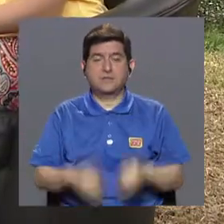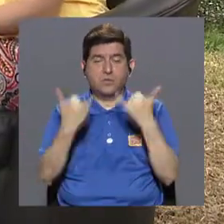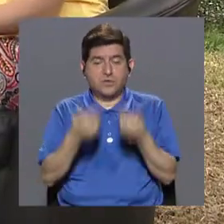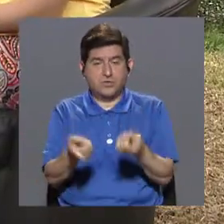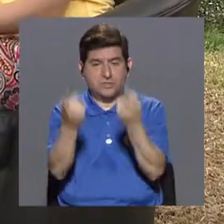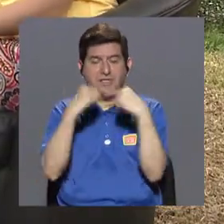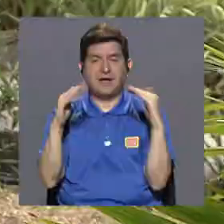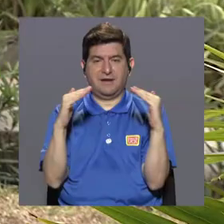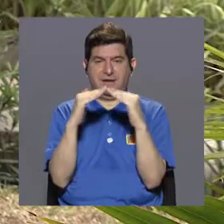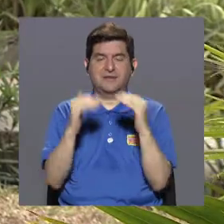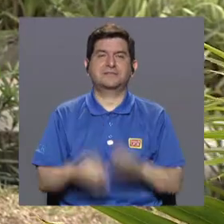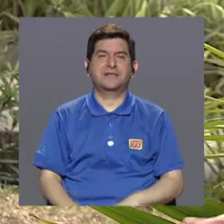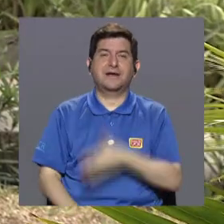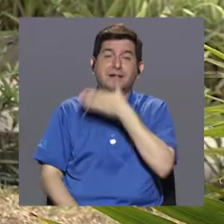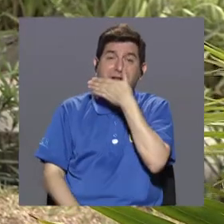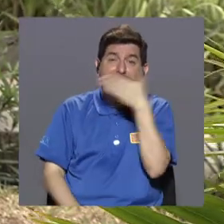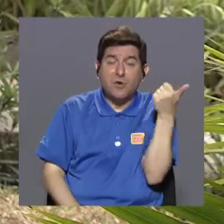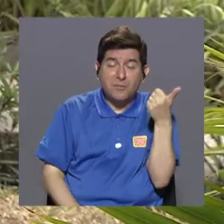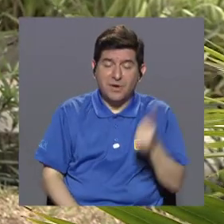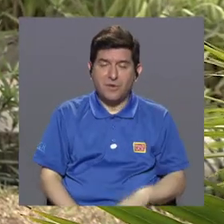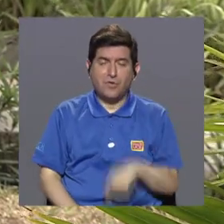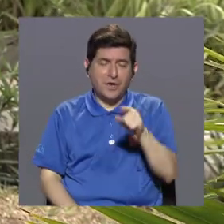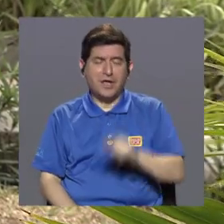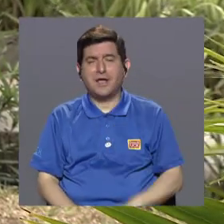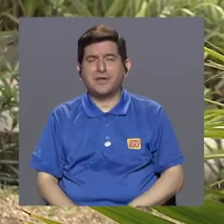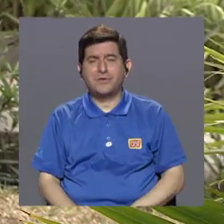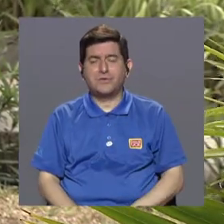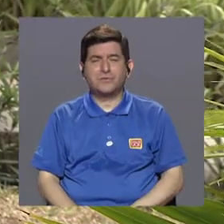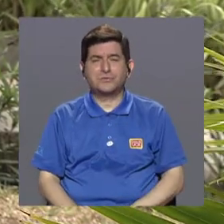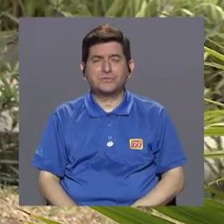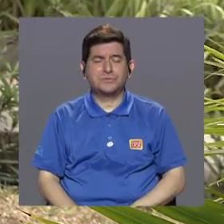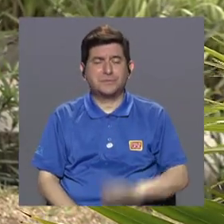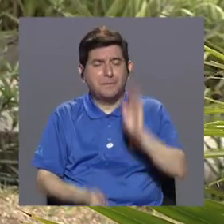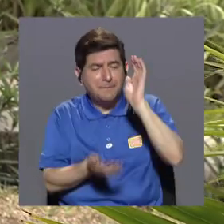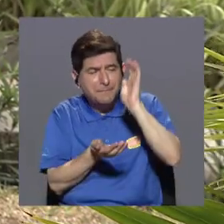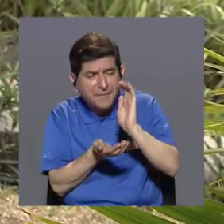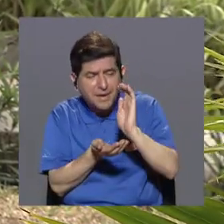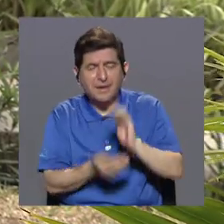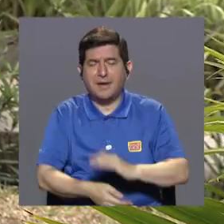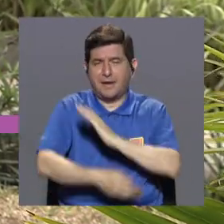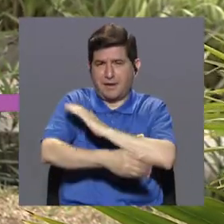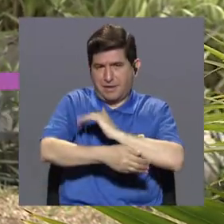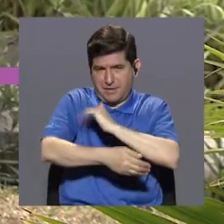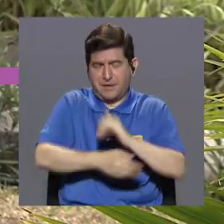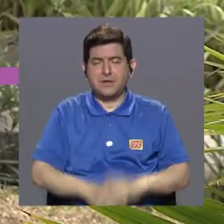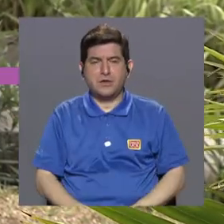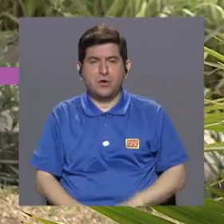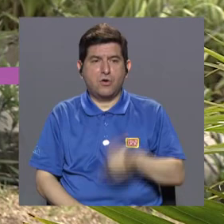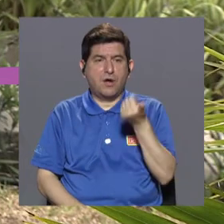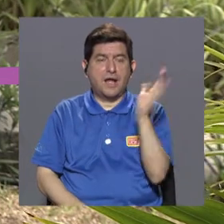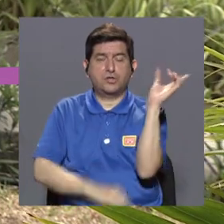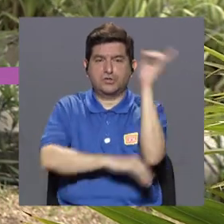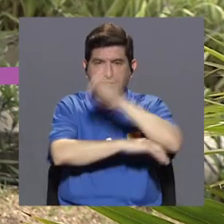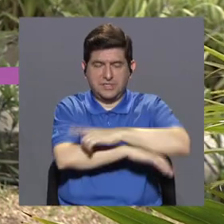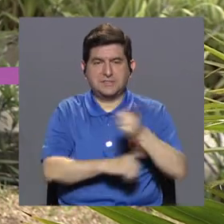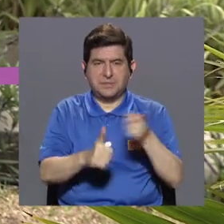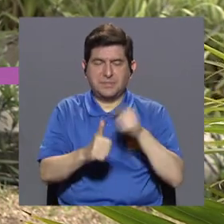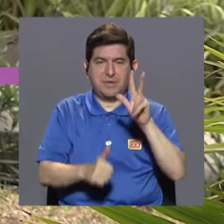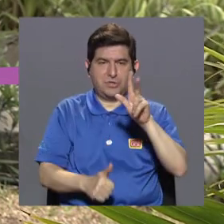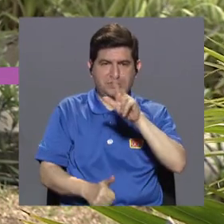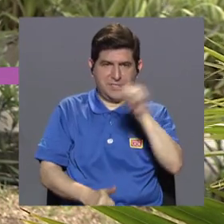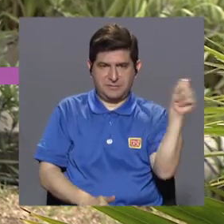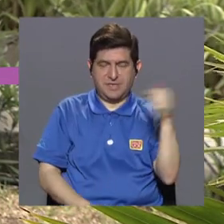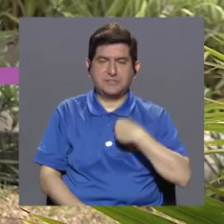casa o en qué momento. Lo ideal es que desde que son cachorritos, ¿verdad? Lo recomendable es cada 15 días. Yo los